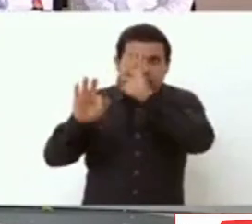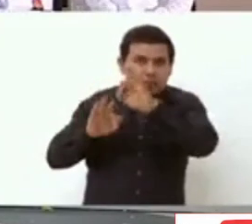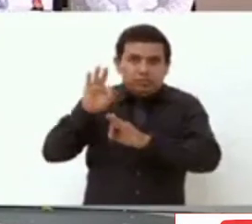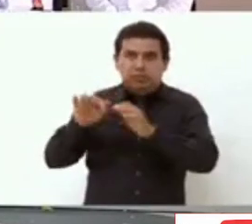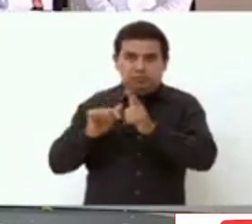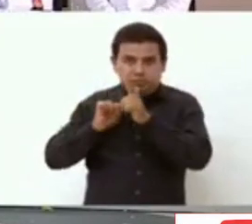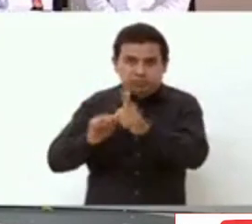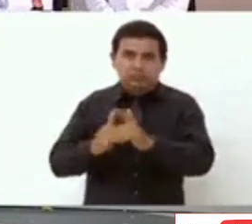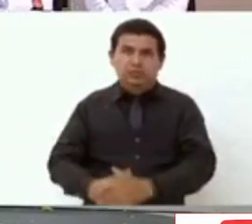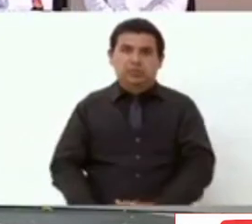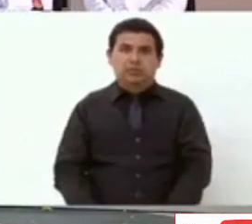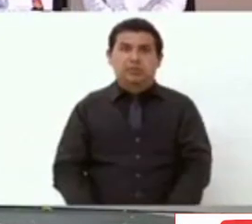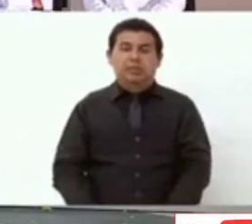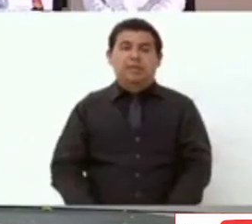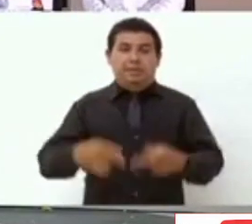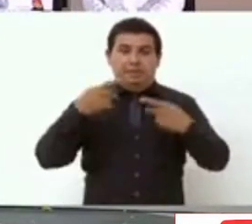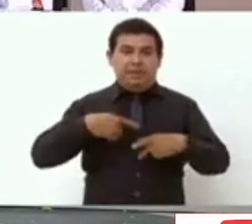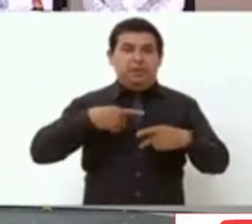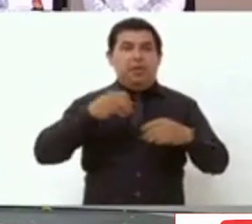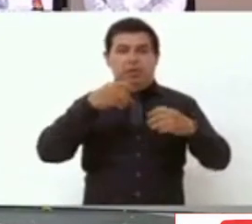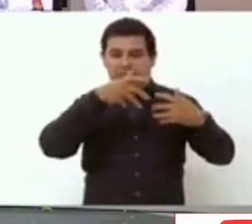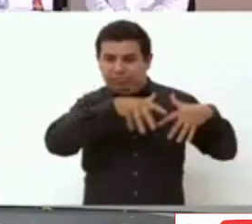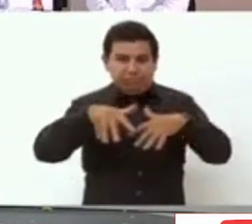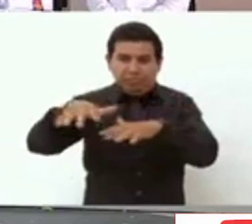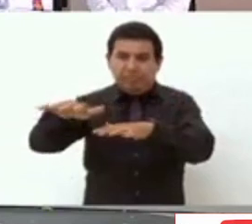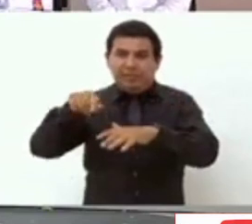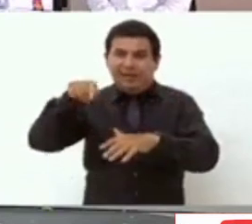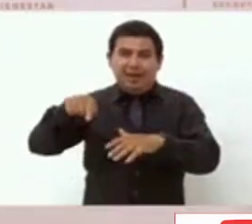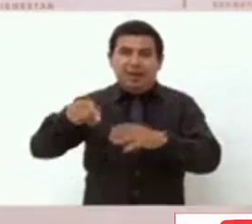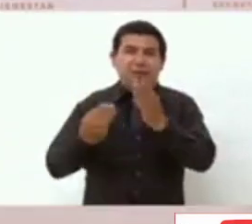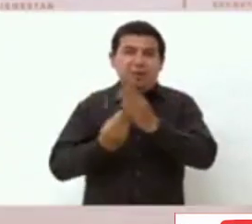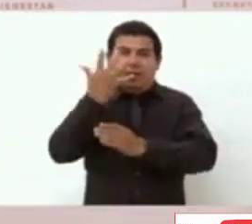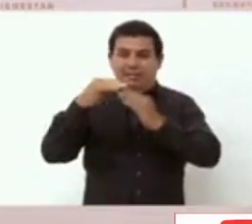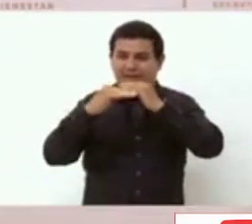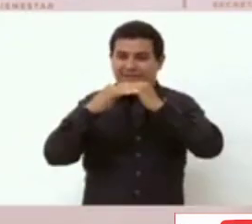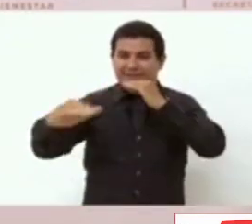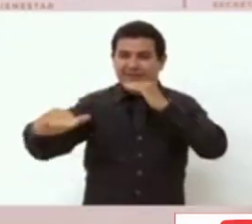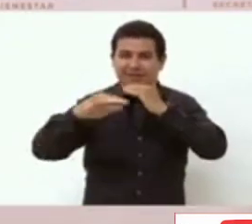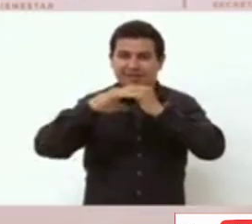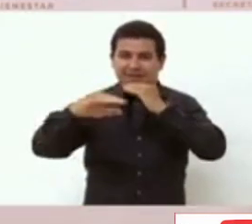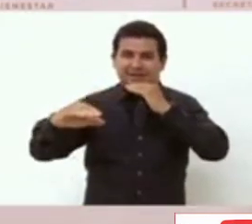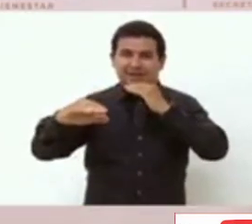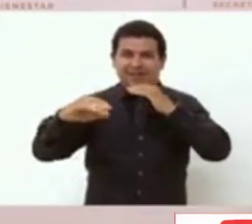para que el que llegue a Juquila por la